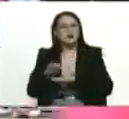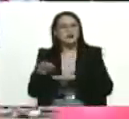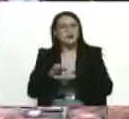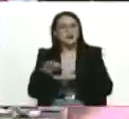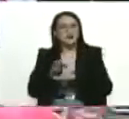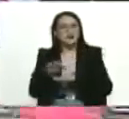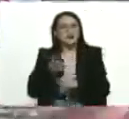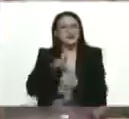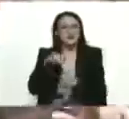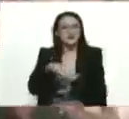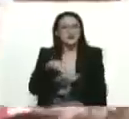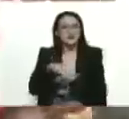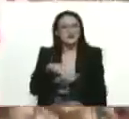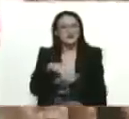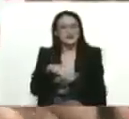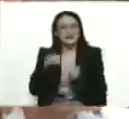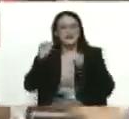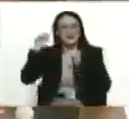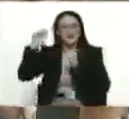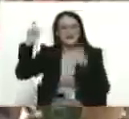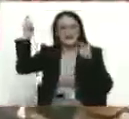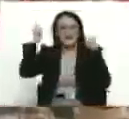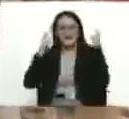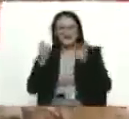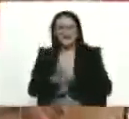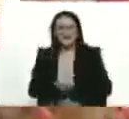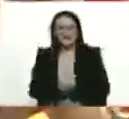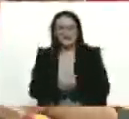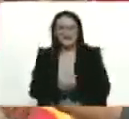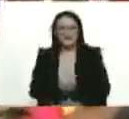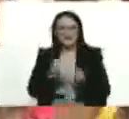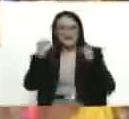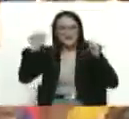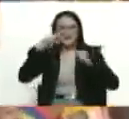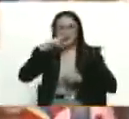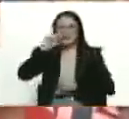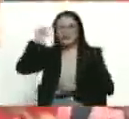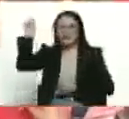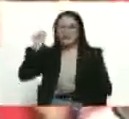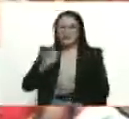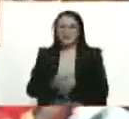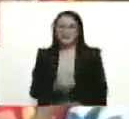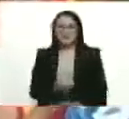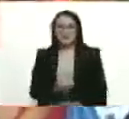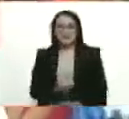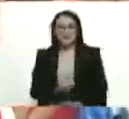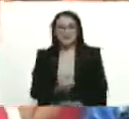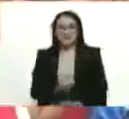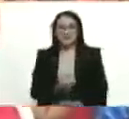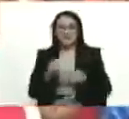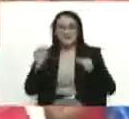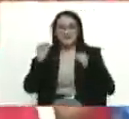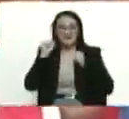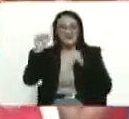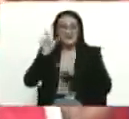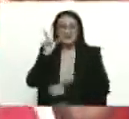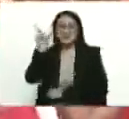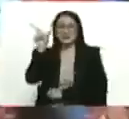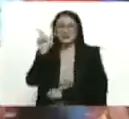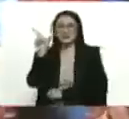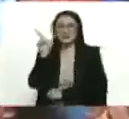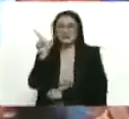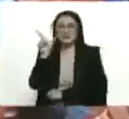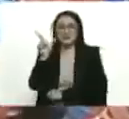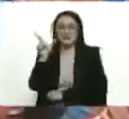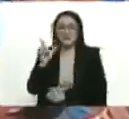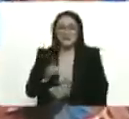Miranda. ¡Que viva Chávez! ¡Que viva Maduro! ¡Que viva el Partido Socialista Unido de